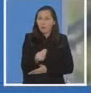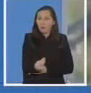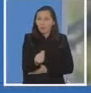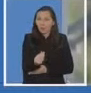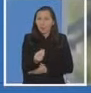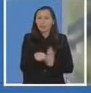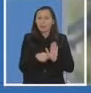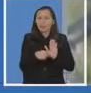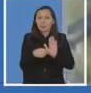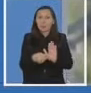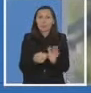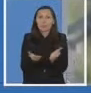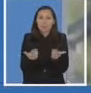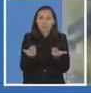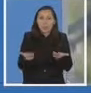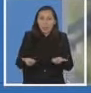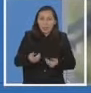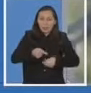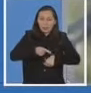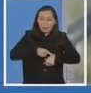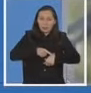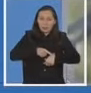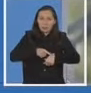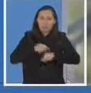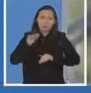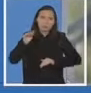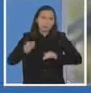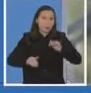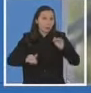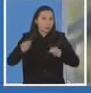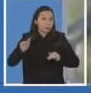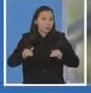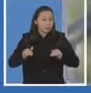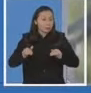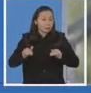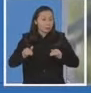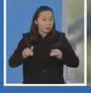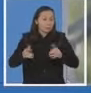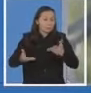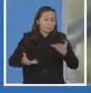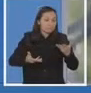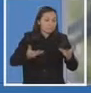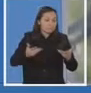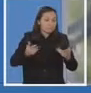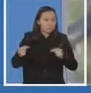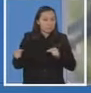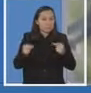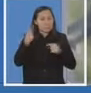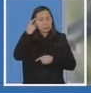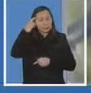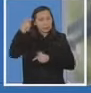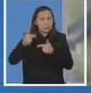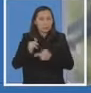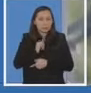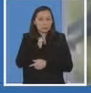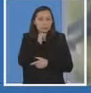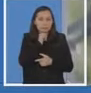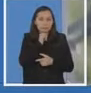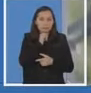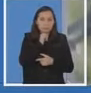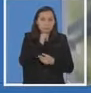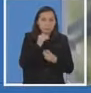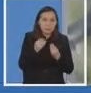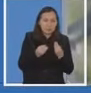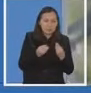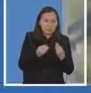es una demostración que se requiere en estos tiempos donde a veces como que nos llena el debate político de incertidumbre, de